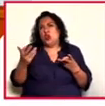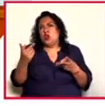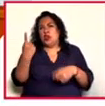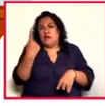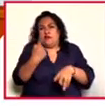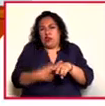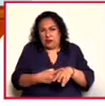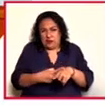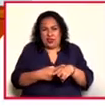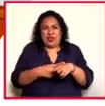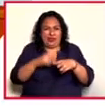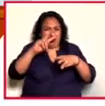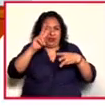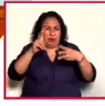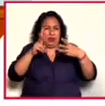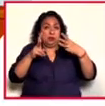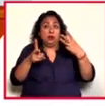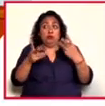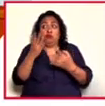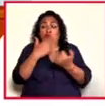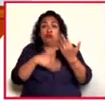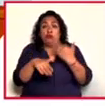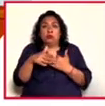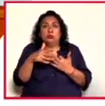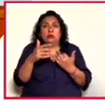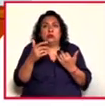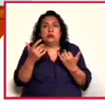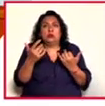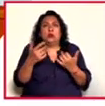cosas que a todos nos mantienen tensos, ¿no?